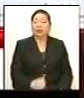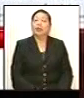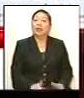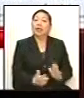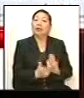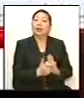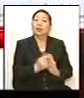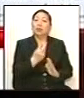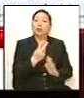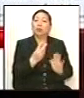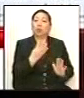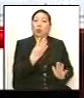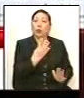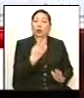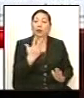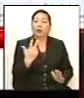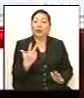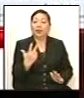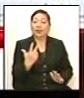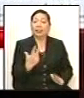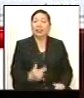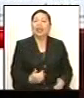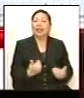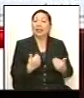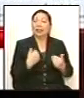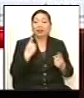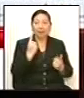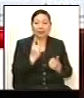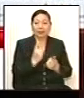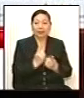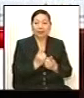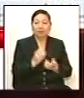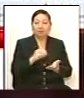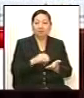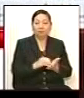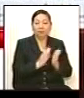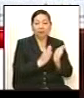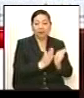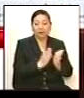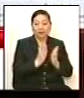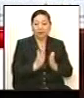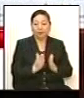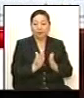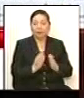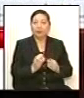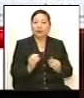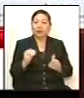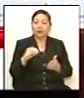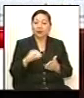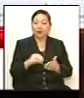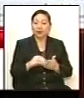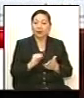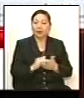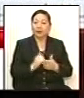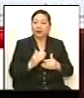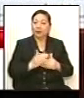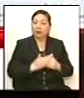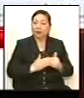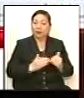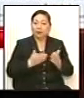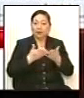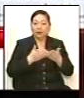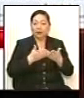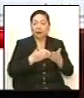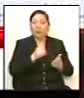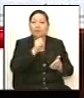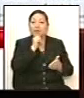Ley 27.943 tiene como objetivo adecuar el plazo para otorgar en concesión una infraestructura portuaria al